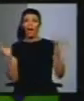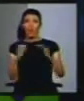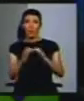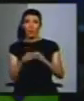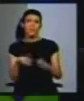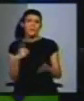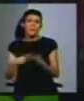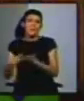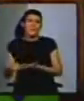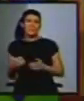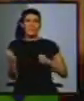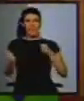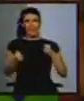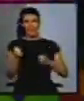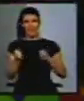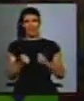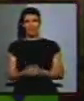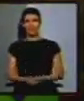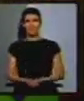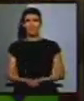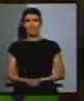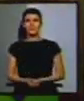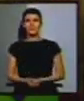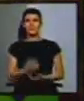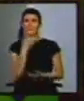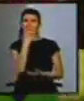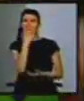de bailarines. Miren.